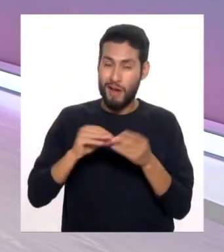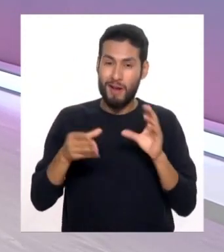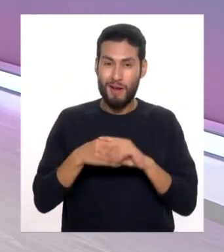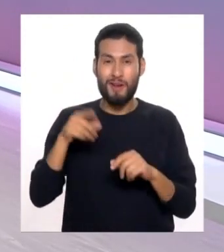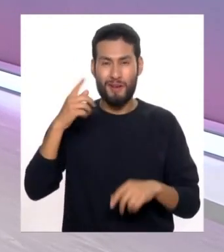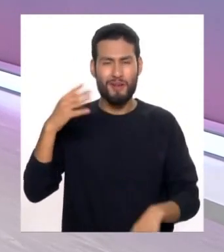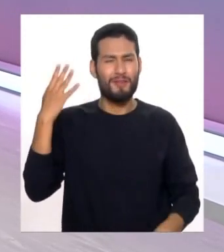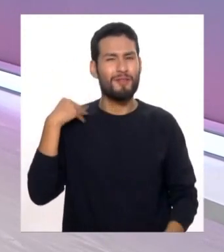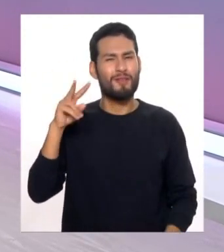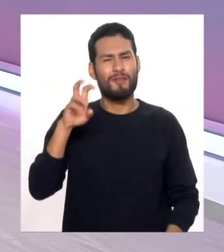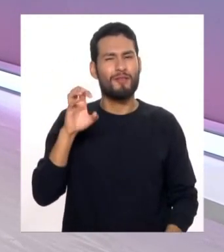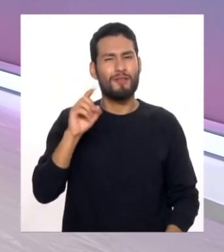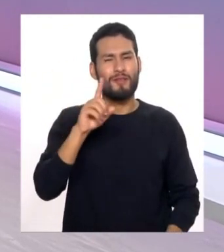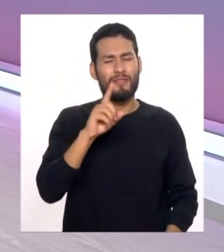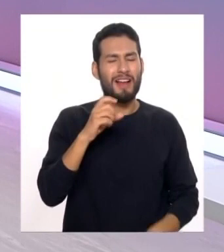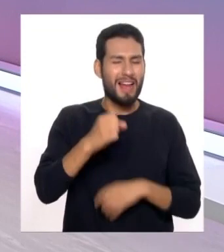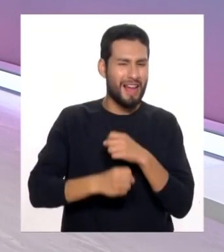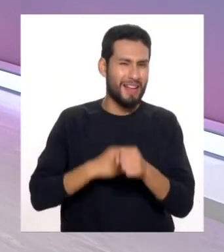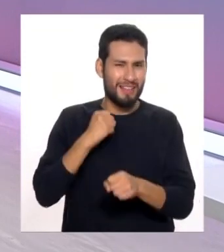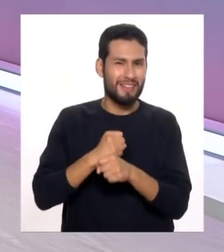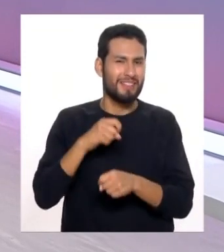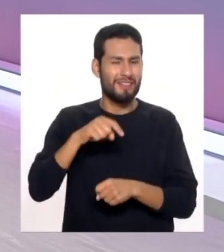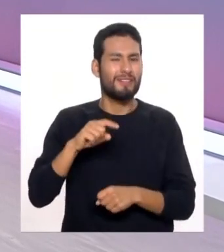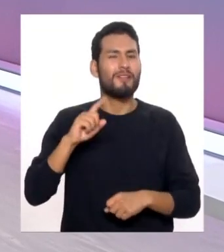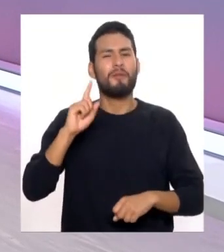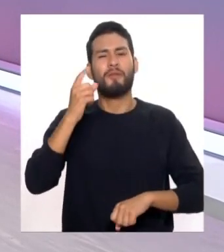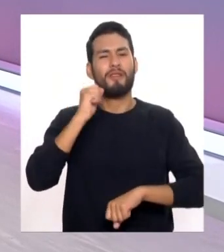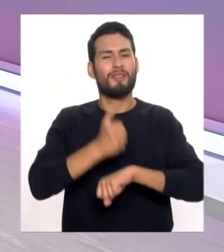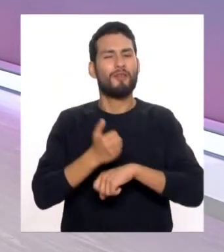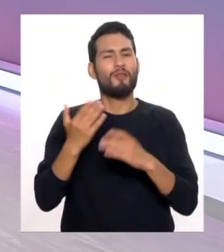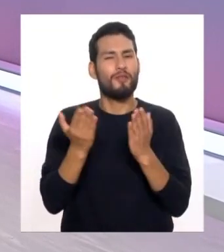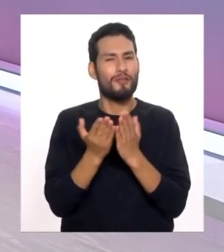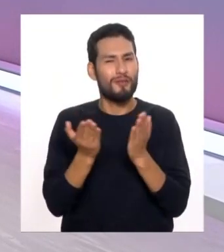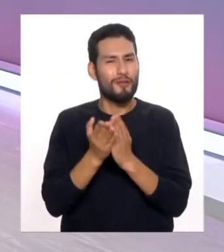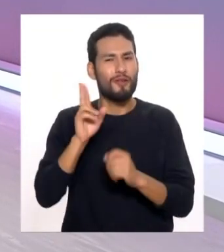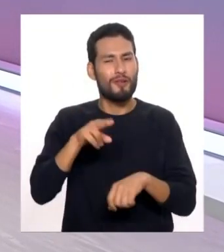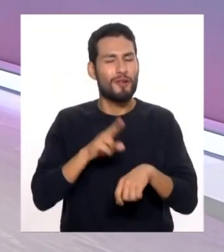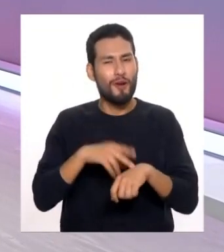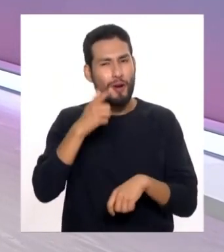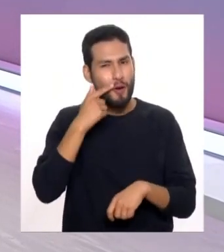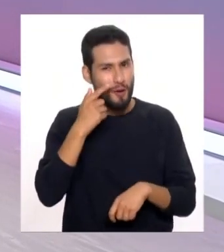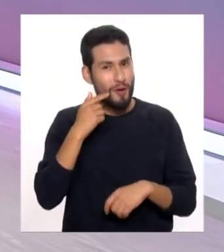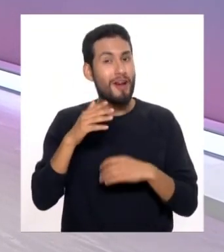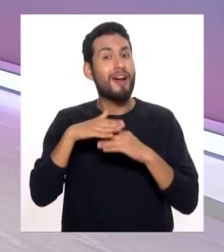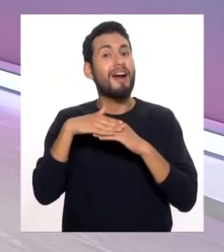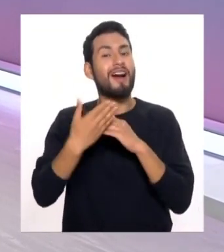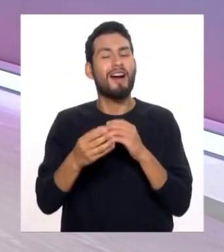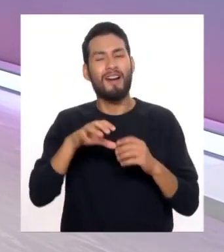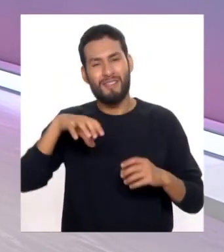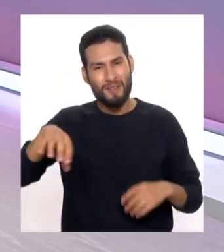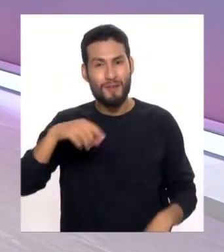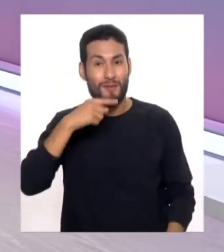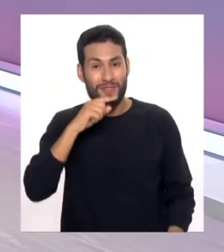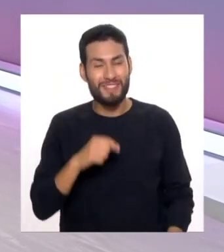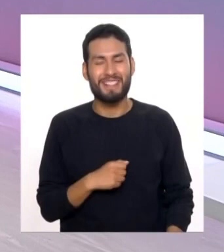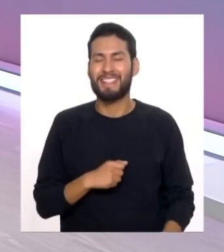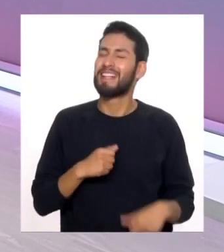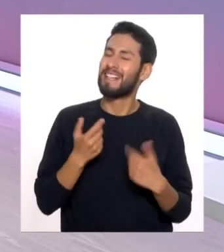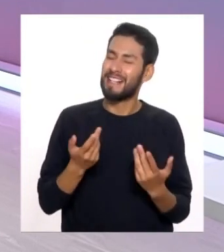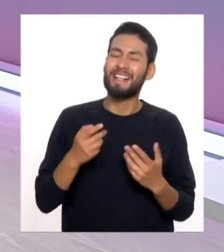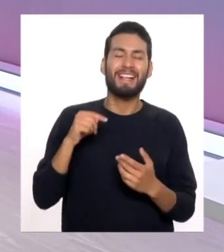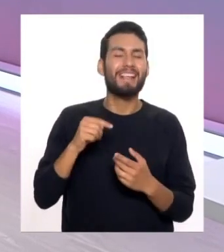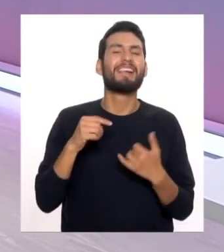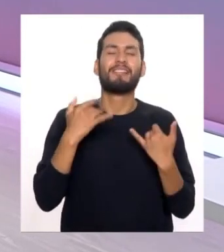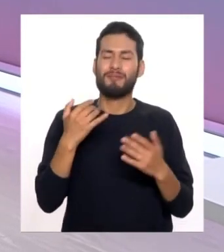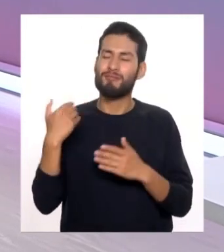hace 201 años, aquí formando la primera escuela normal para varones, que luego también se hace para damas. Y bueno, un poco hacemos